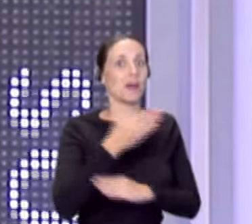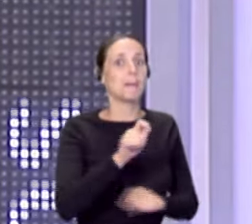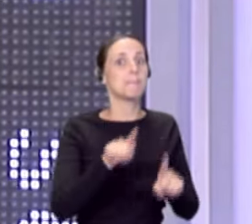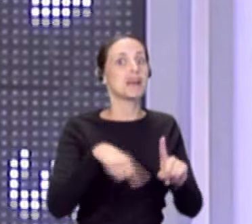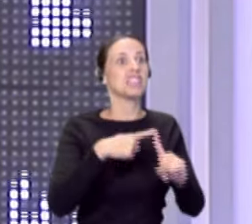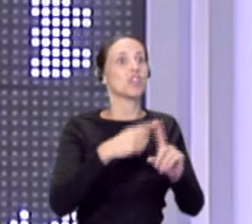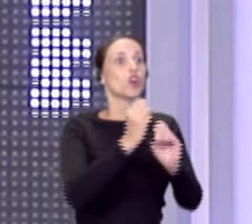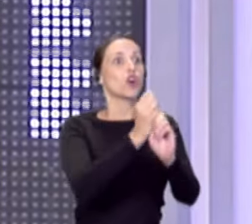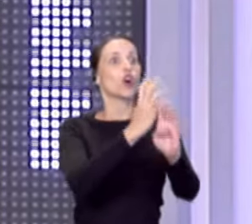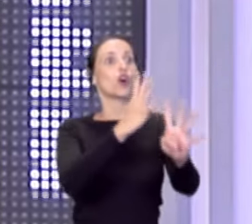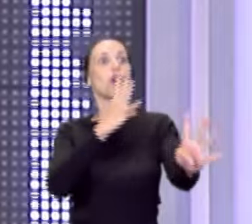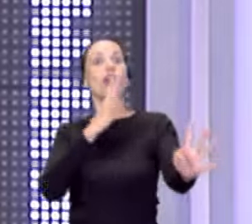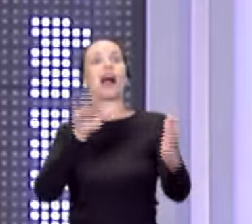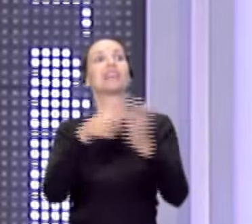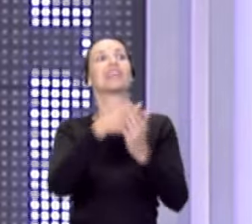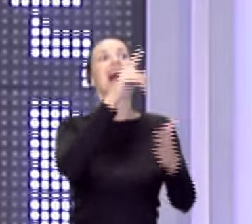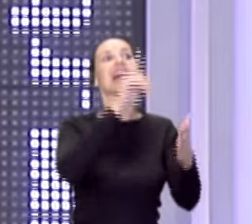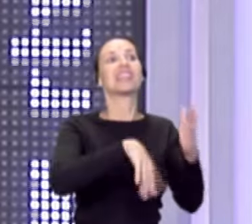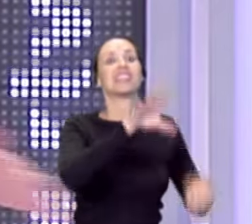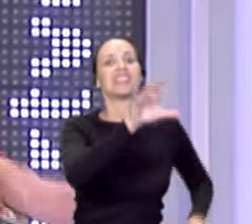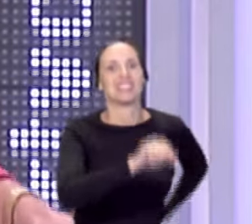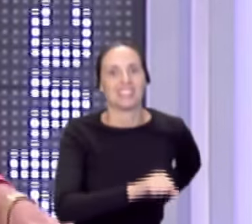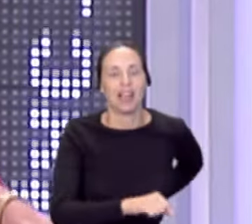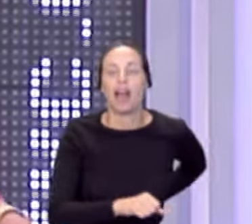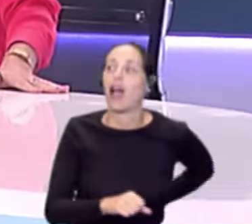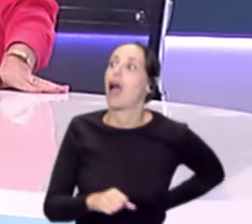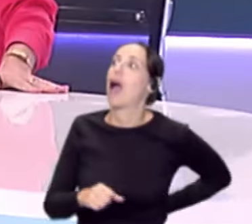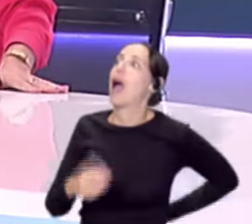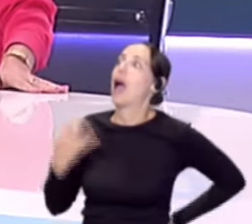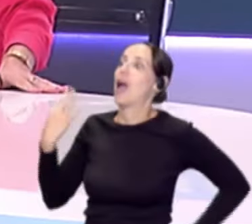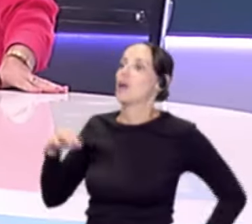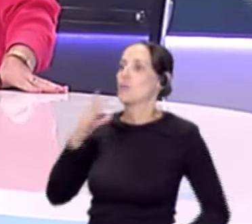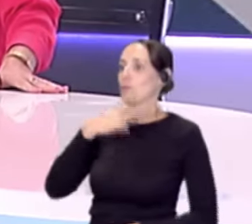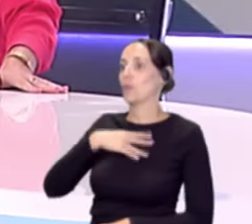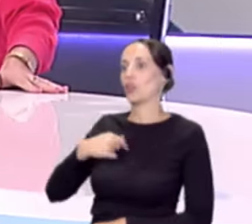para poder alquilarla y luego entregarla. Pues, a lo mejor no es tanta la diferencia.